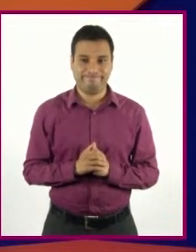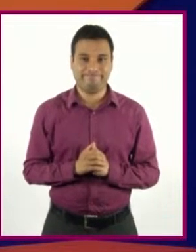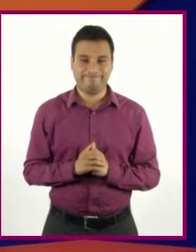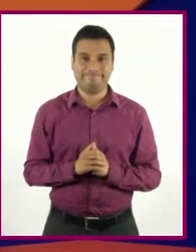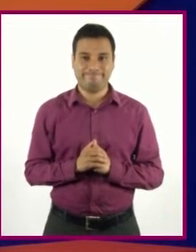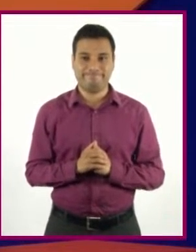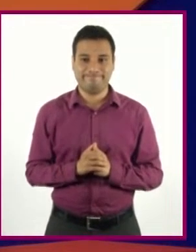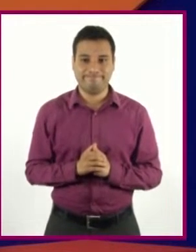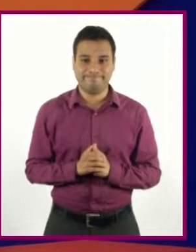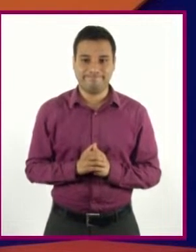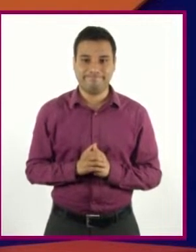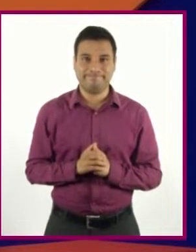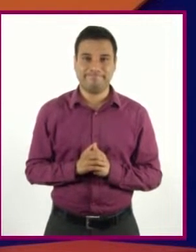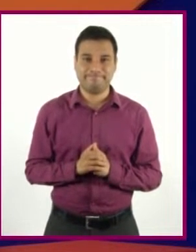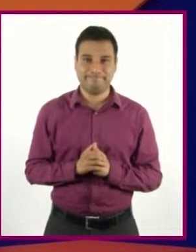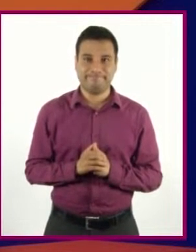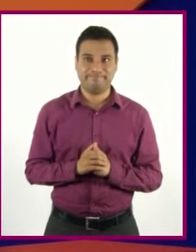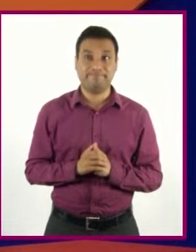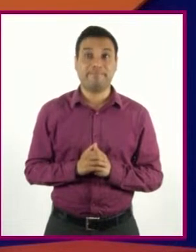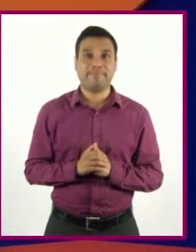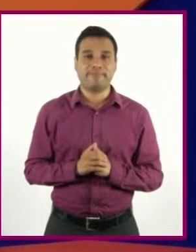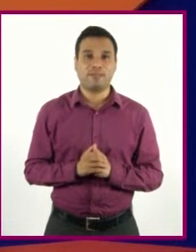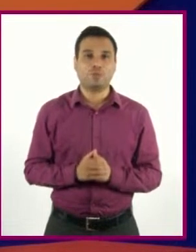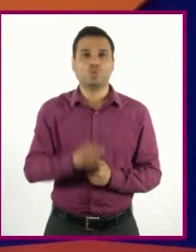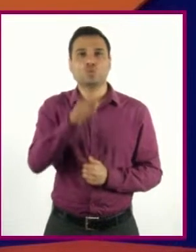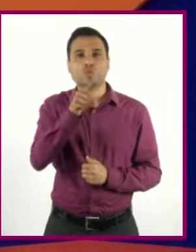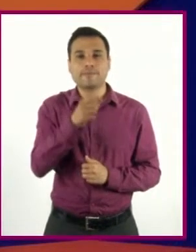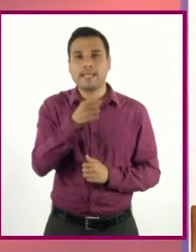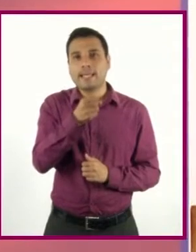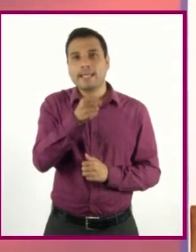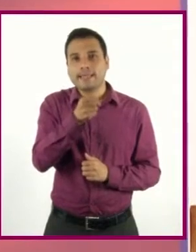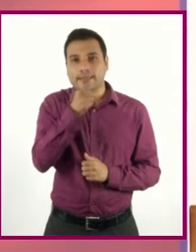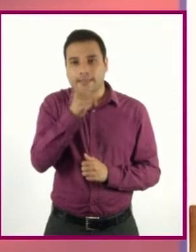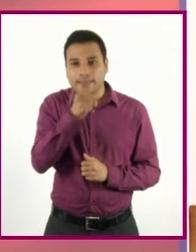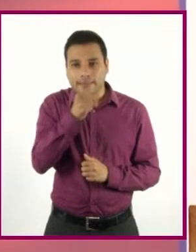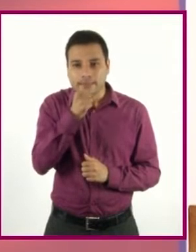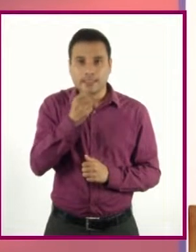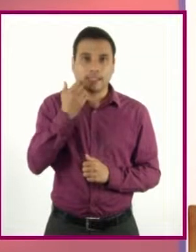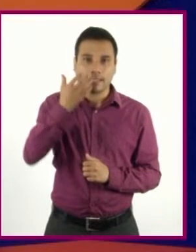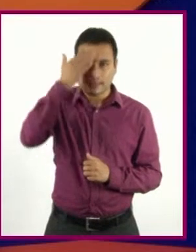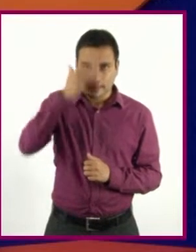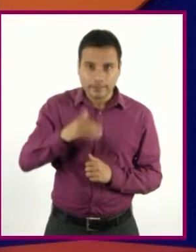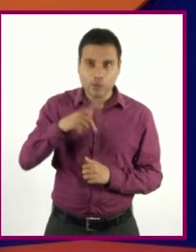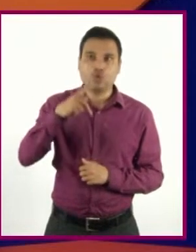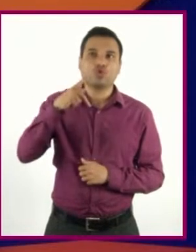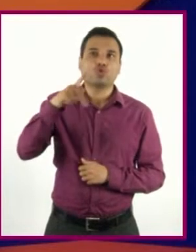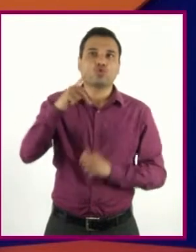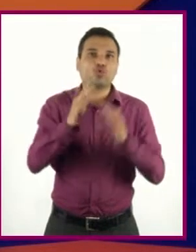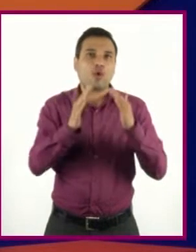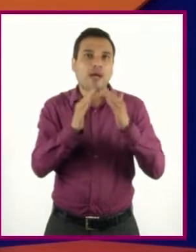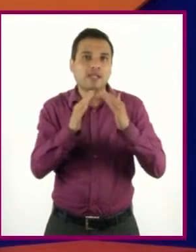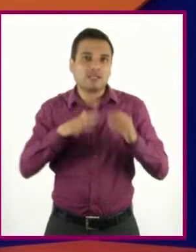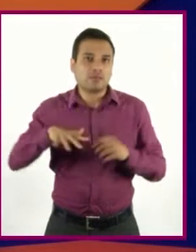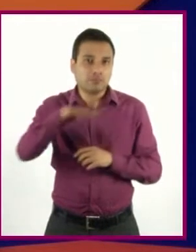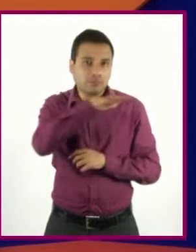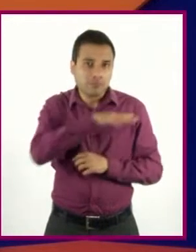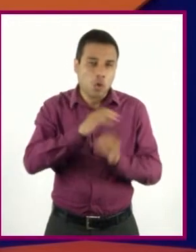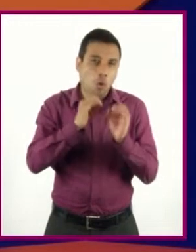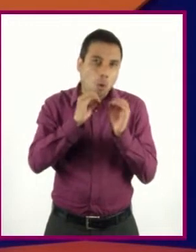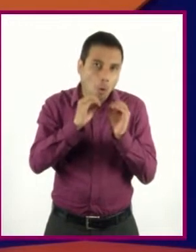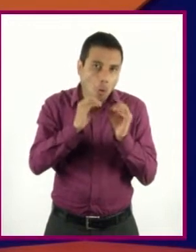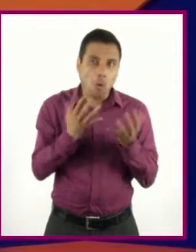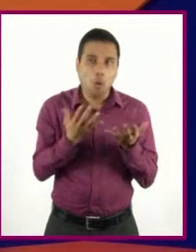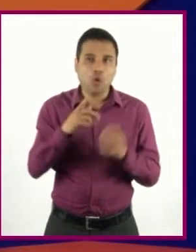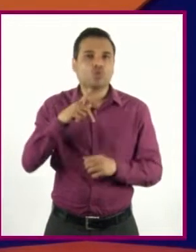respuestas. Podrías haber querido entrevistarla para saber más sobre su barrio o para adquirir una información sobre